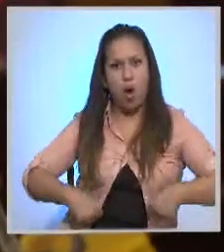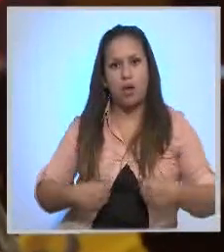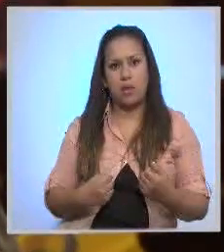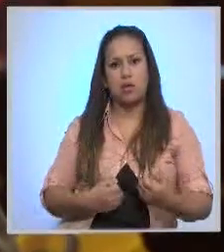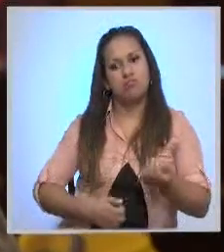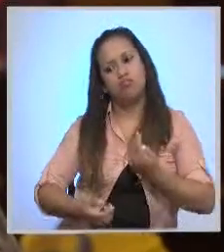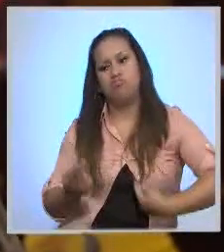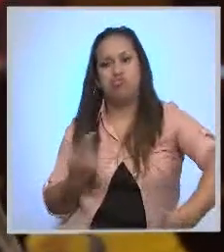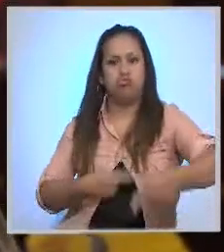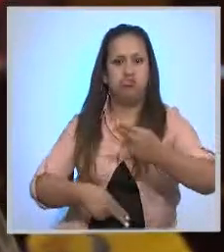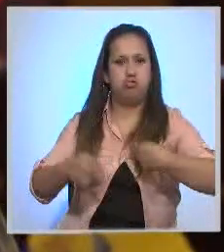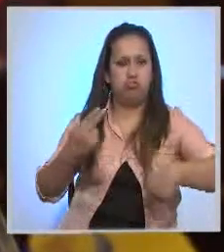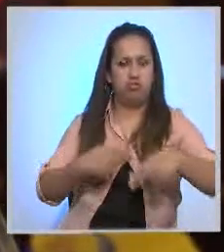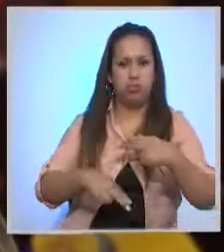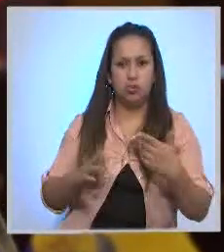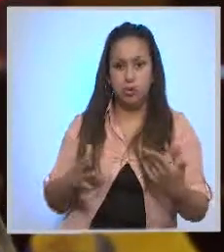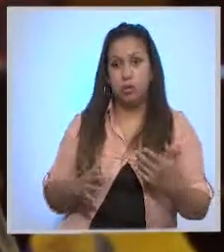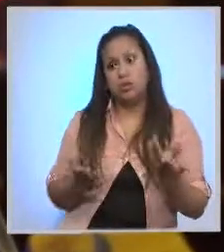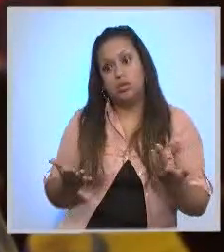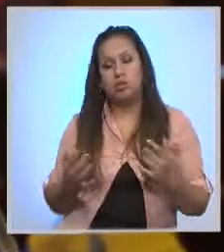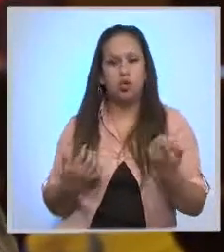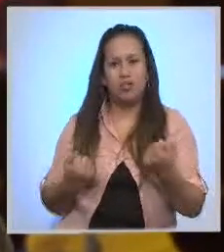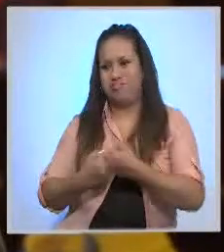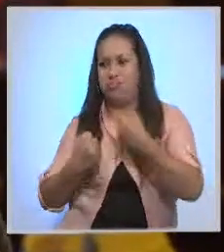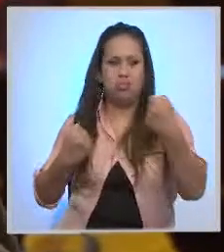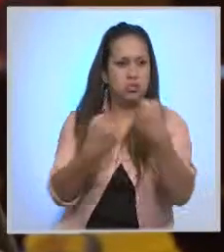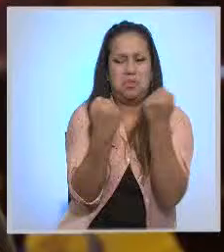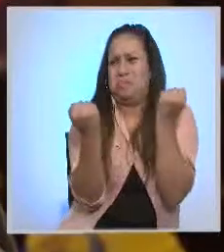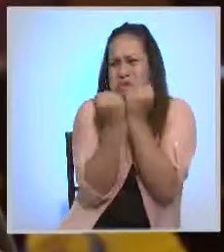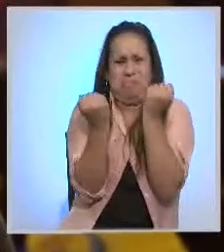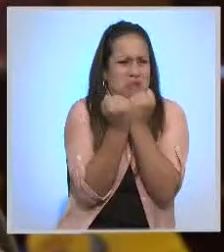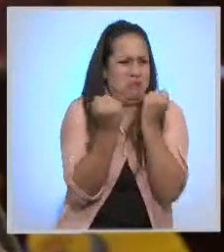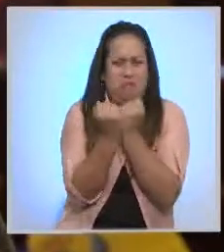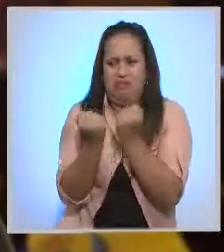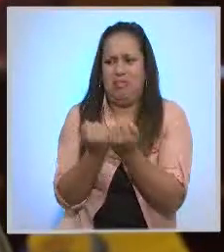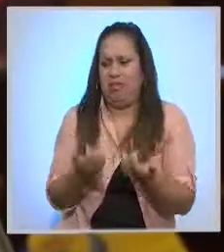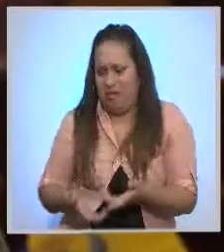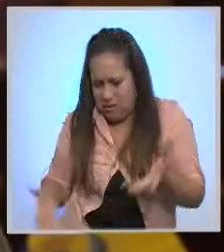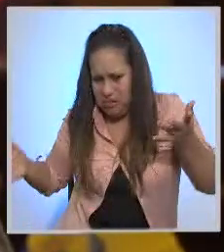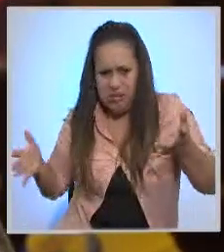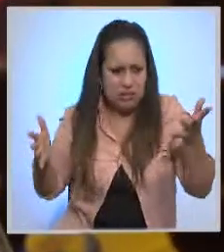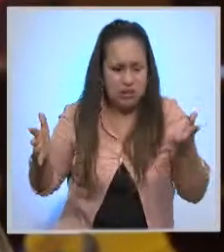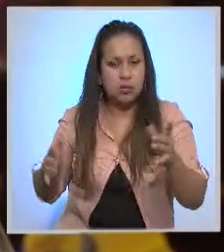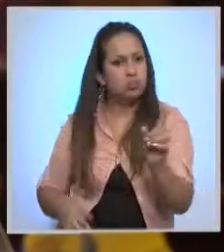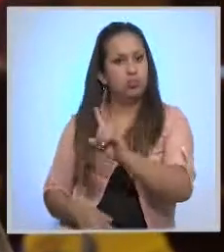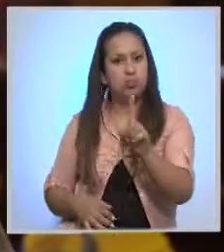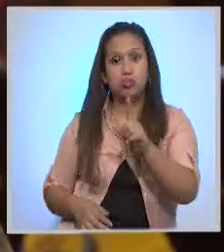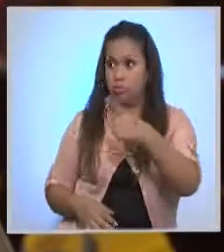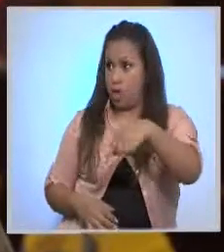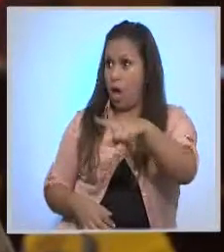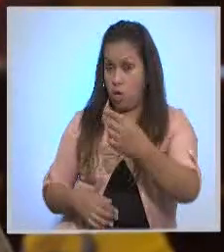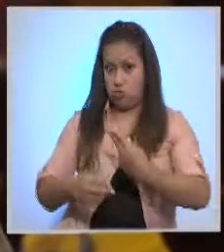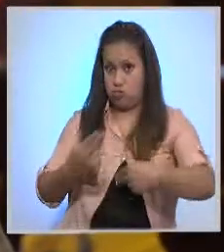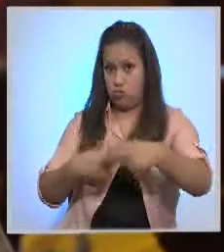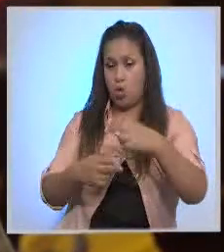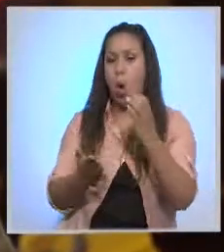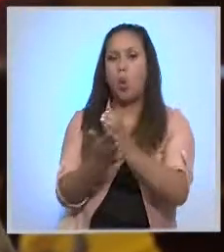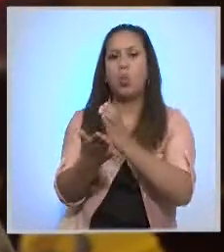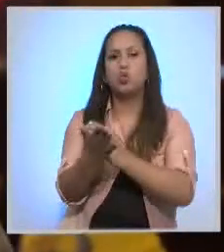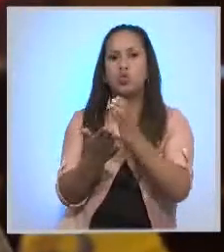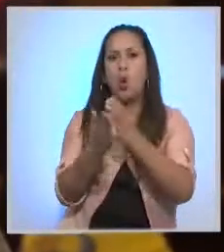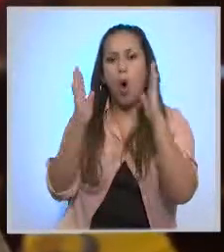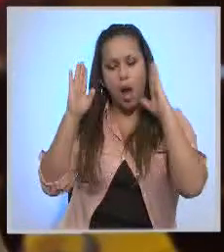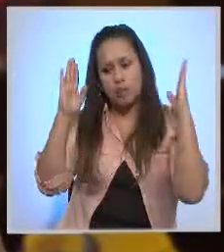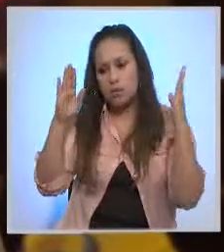ni a la movilidad ni a la seguridad de la policía y va a estar a cargo de la policía nacional ellos han recibido un curso con junquito y con bomberos de atención al cliente y